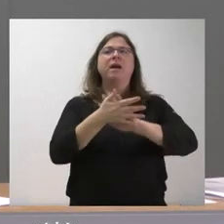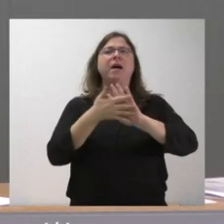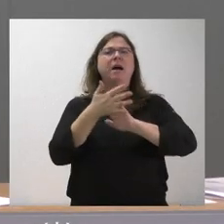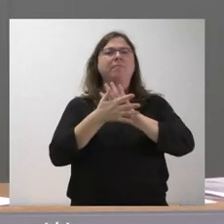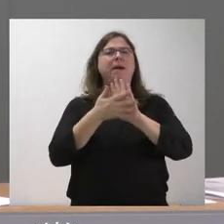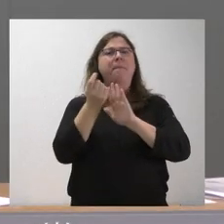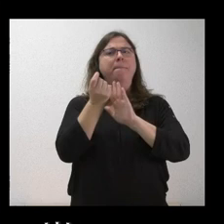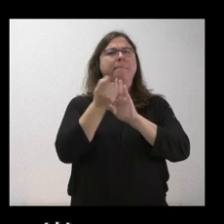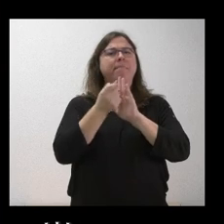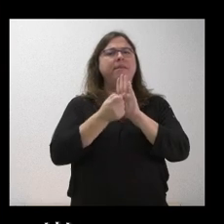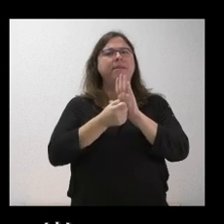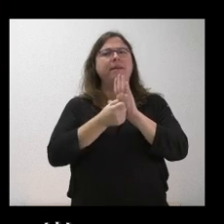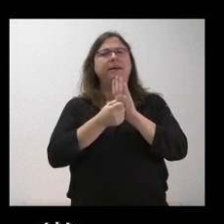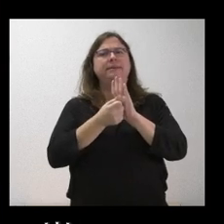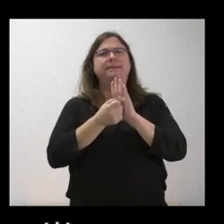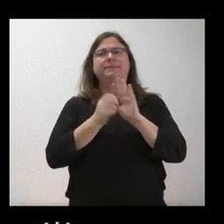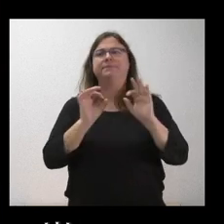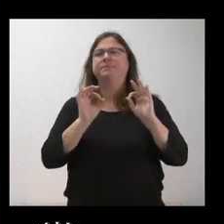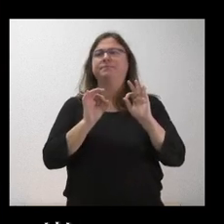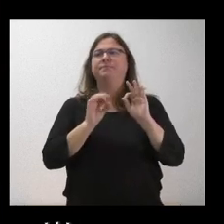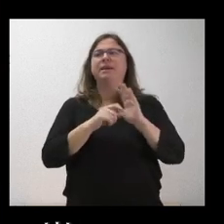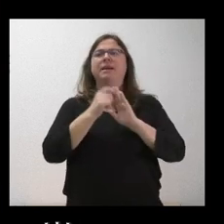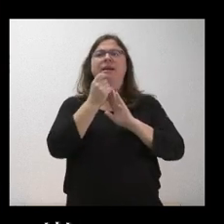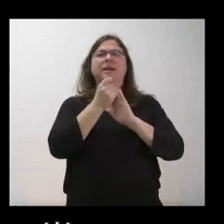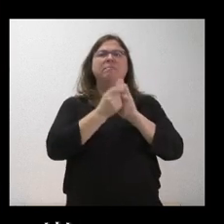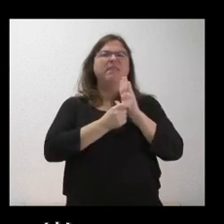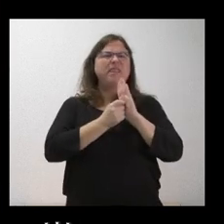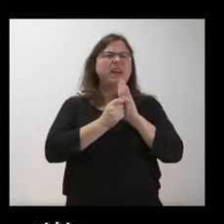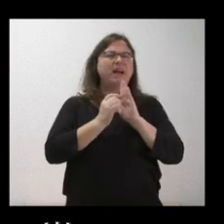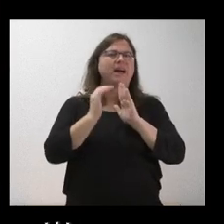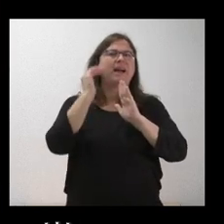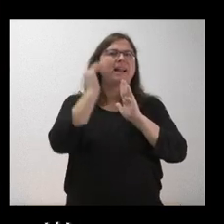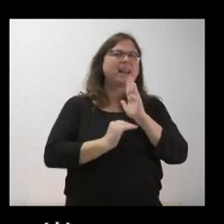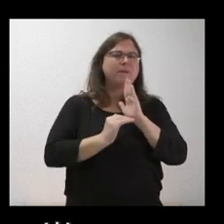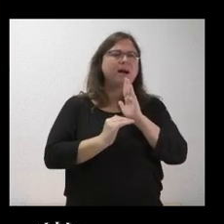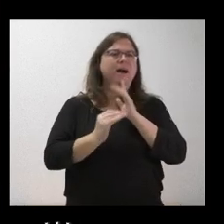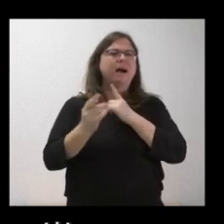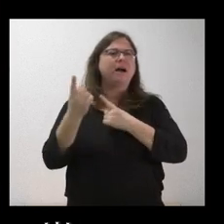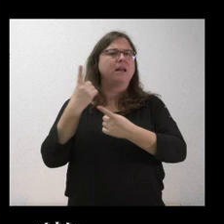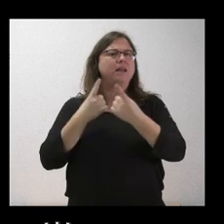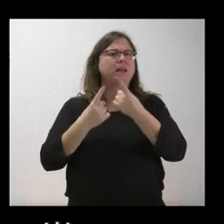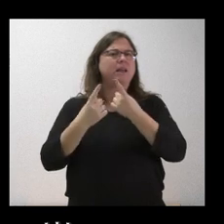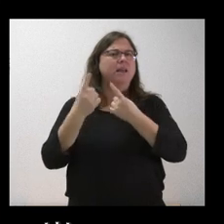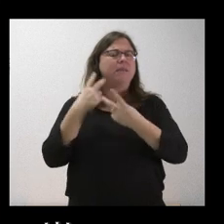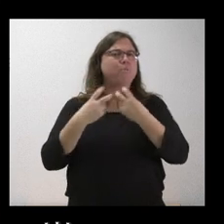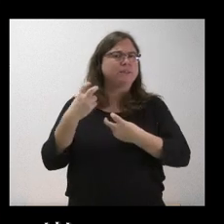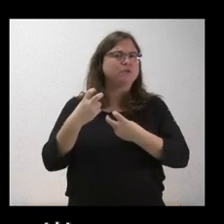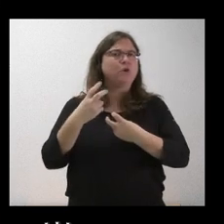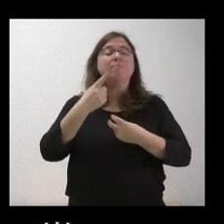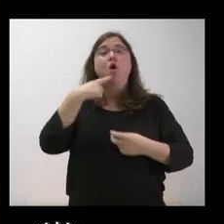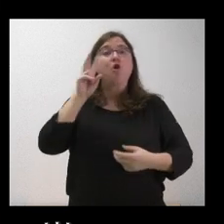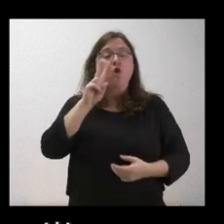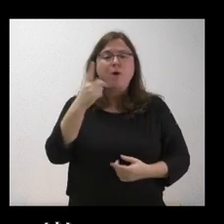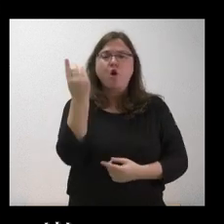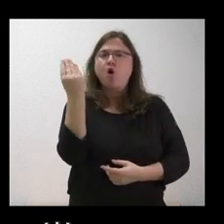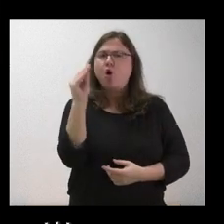medidas de rebaja o bajada selectiva de impuestos para jóvenes pero no no veo en concreto el de los jóvenes en la